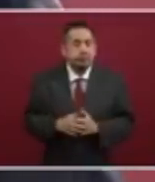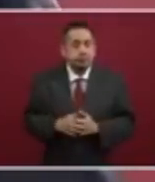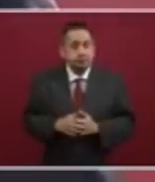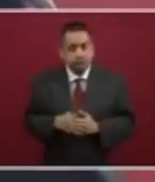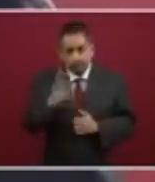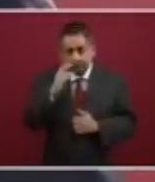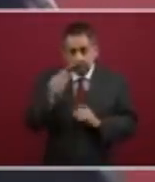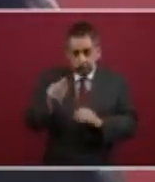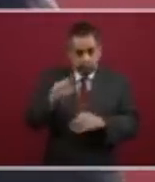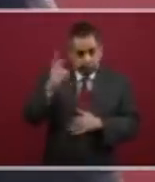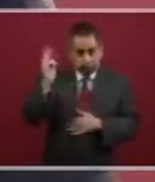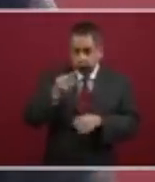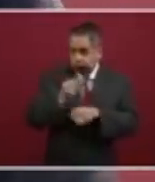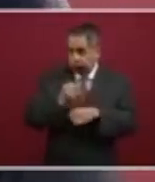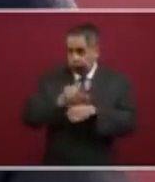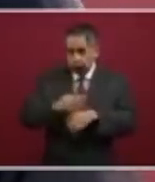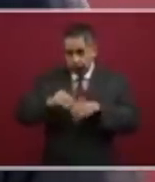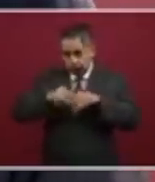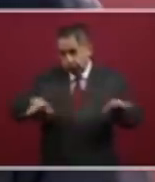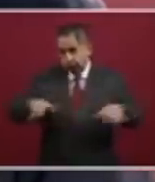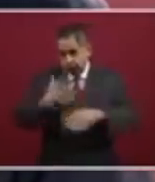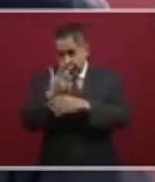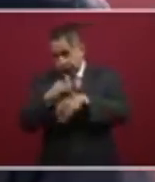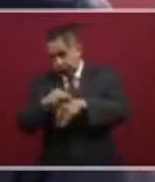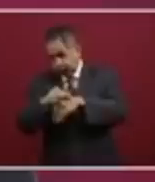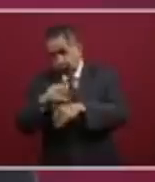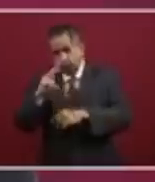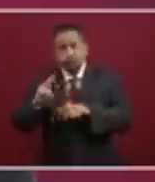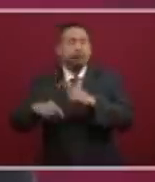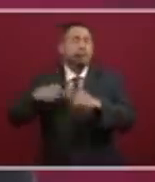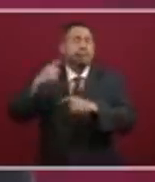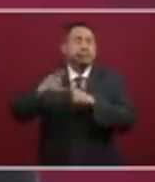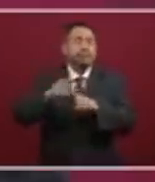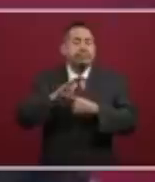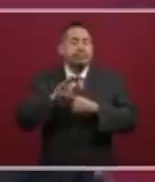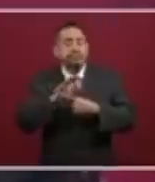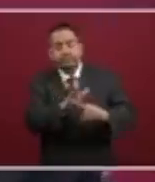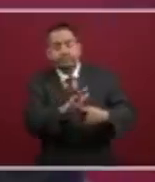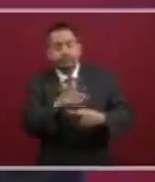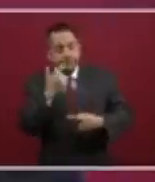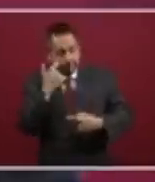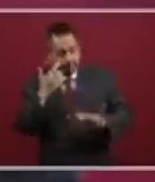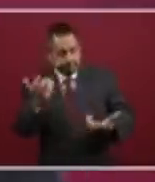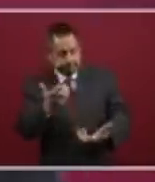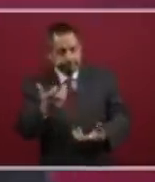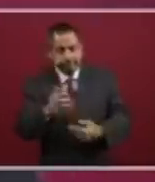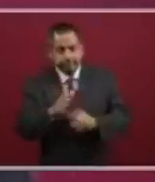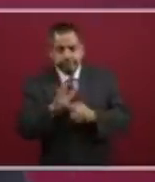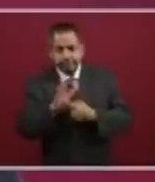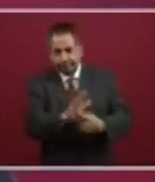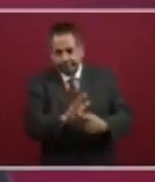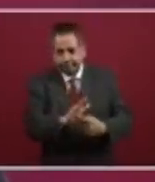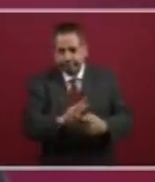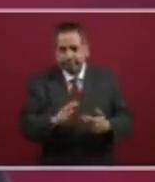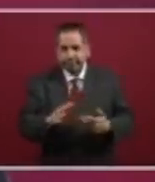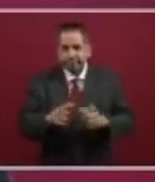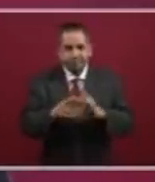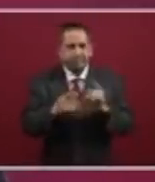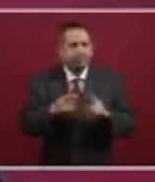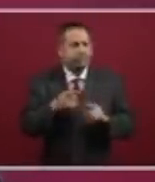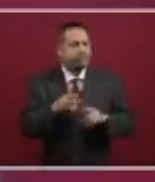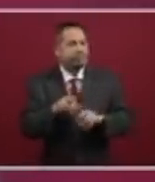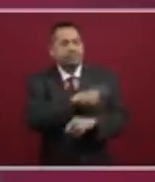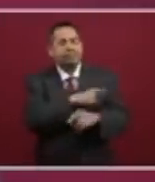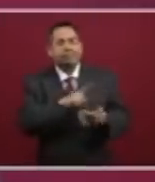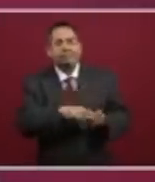permiten también demostrar, sí, con hechos, lo ineficiente,